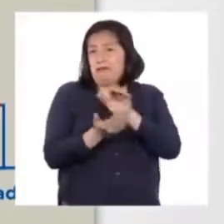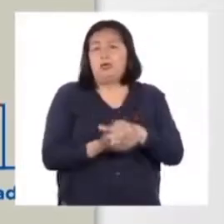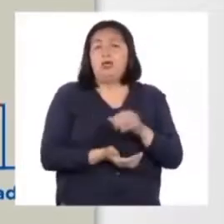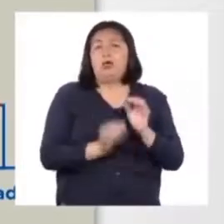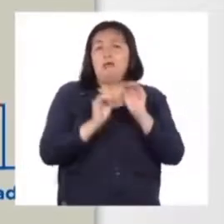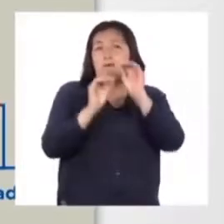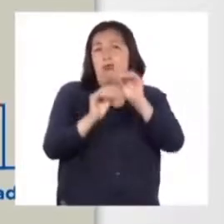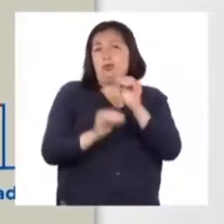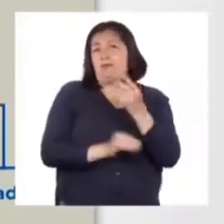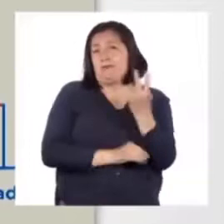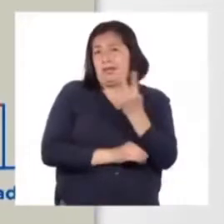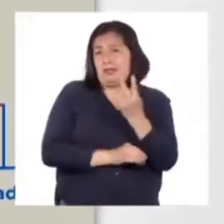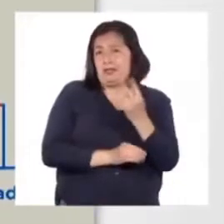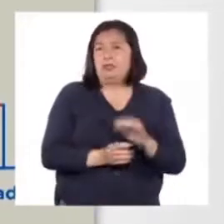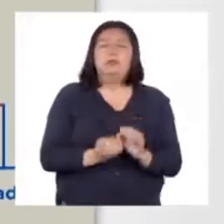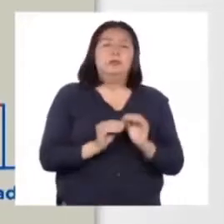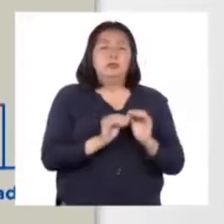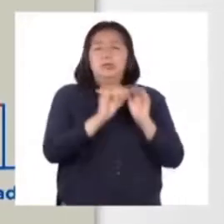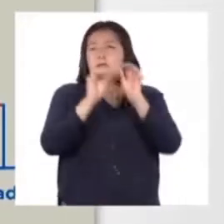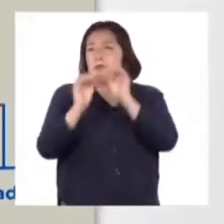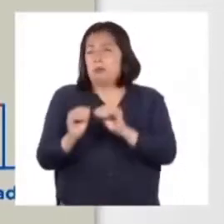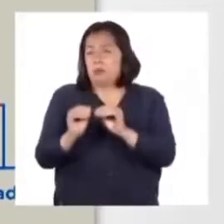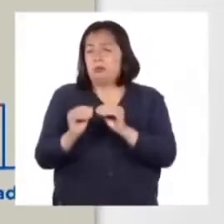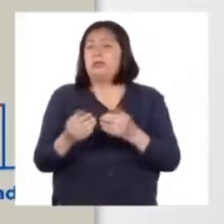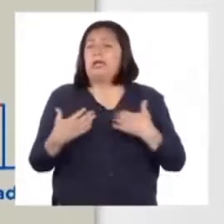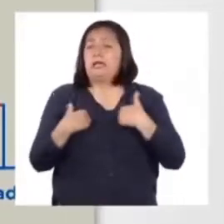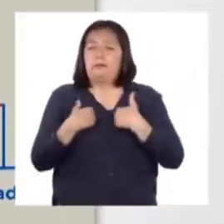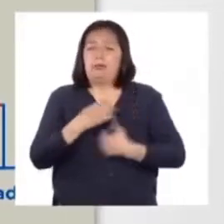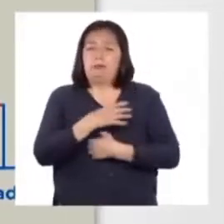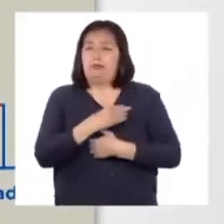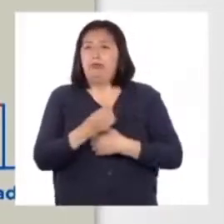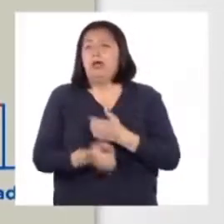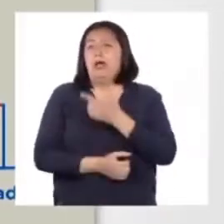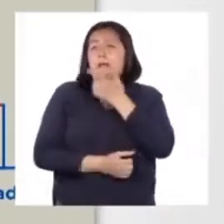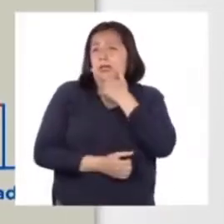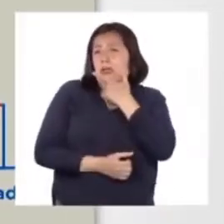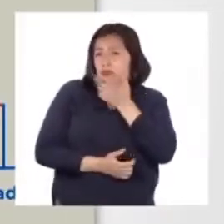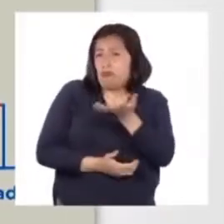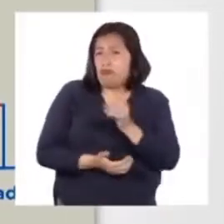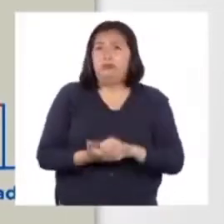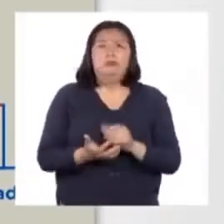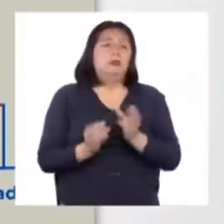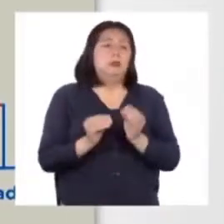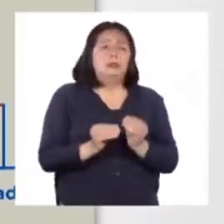verde, la barra de mamíferos de color amarillo,